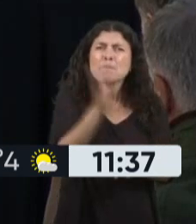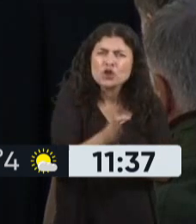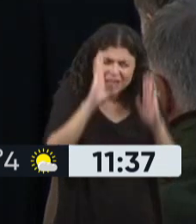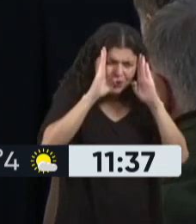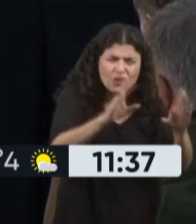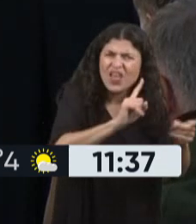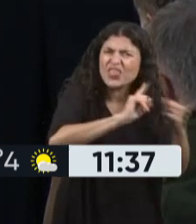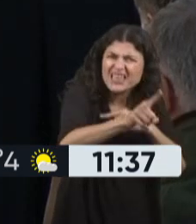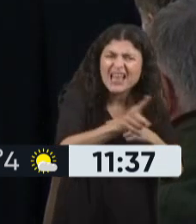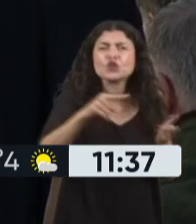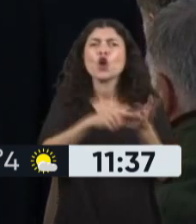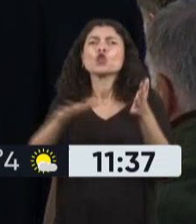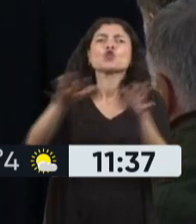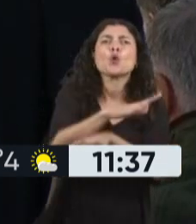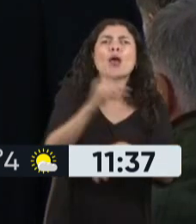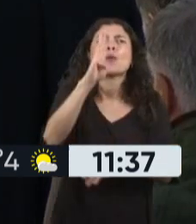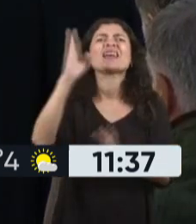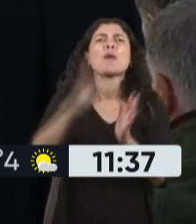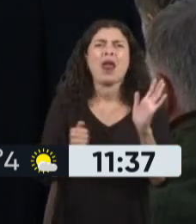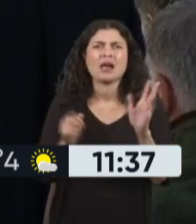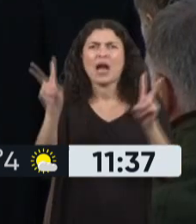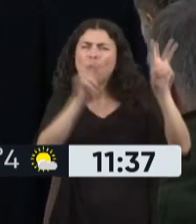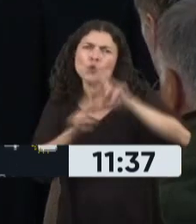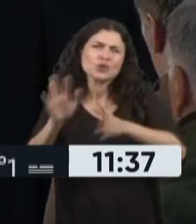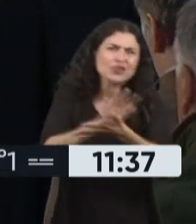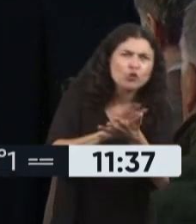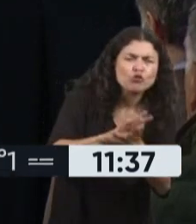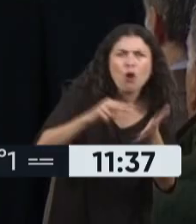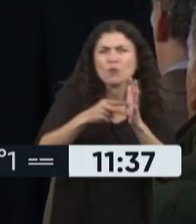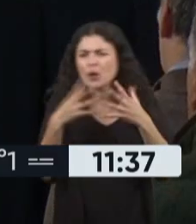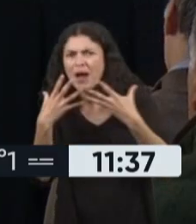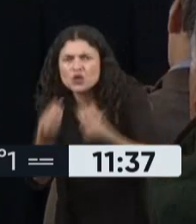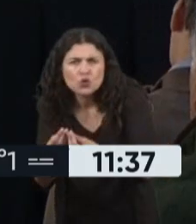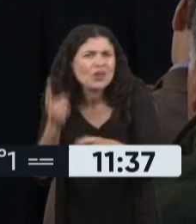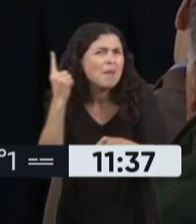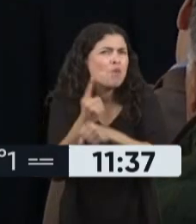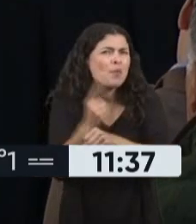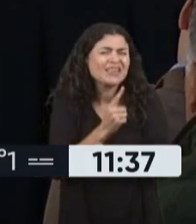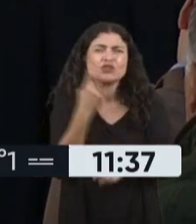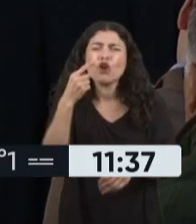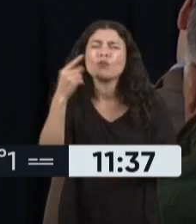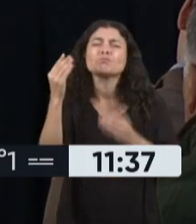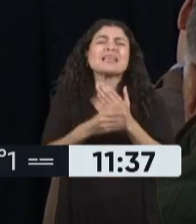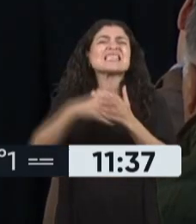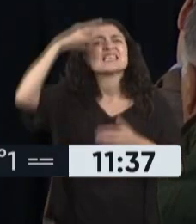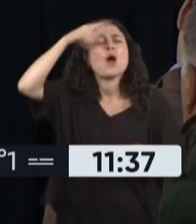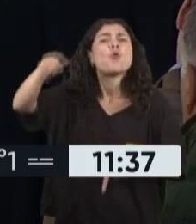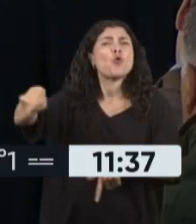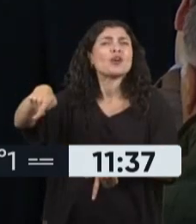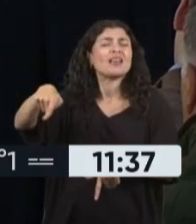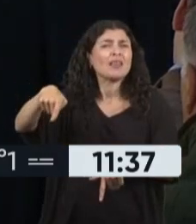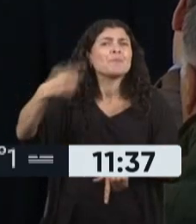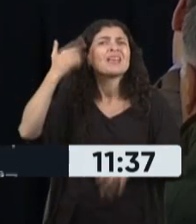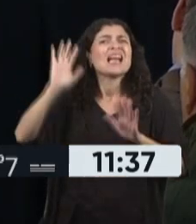Bahía Blanca. Desde el primer día, la doctora Bullrich, a cargo de las fuerzas